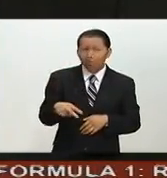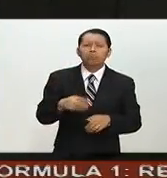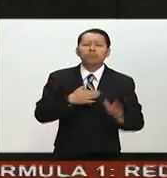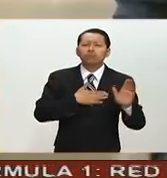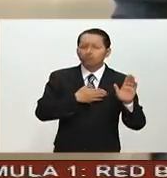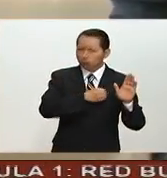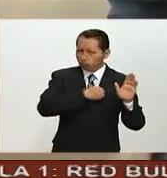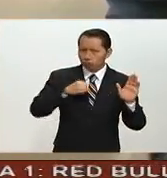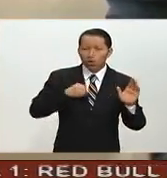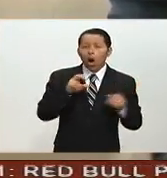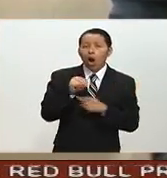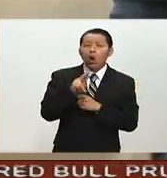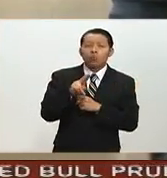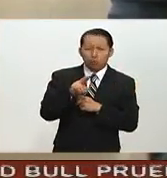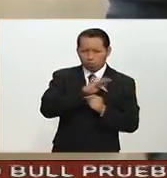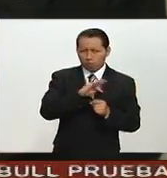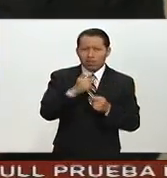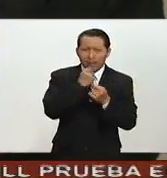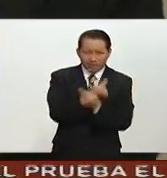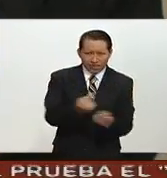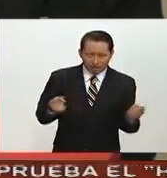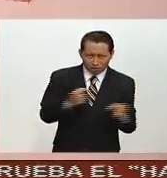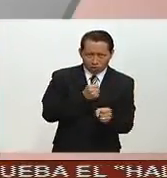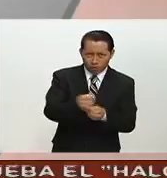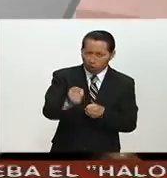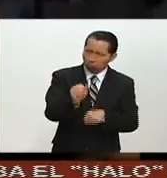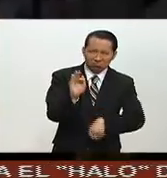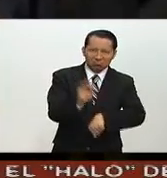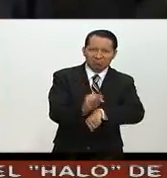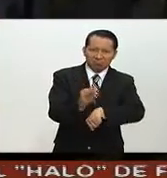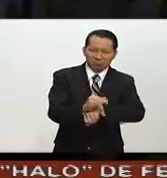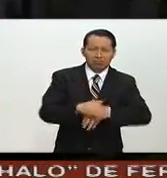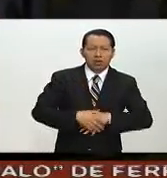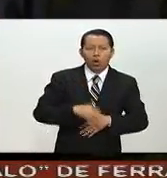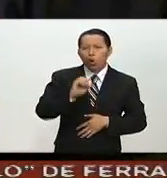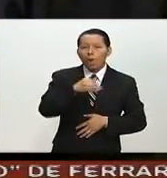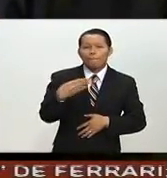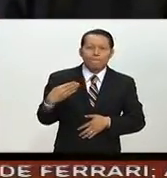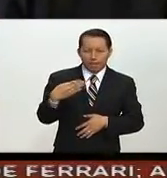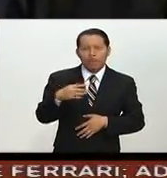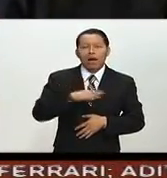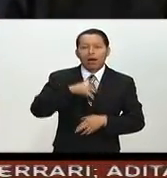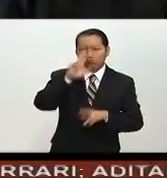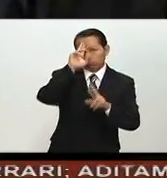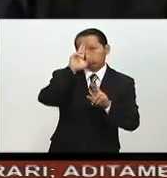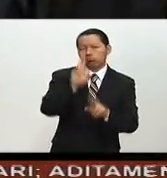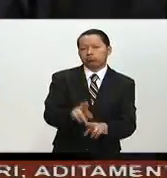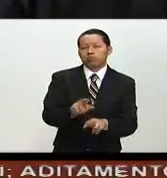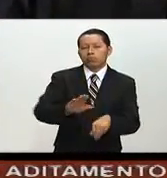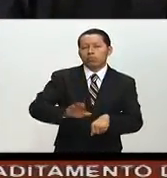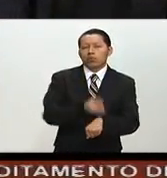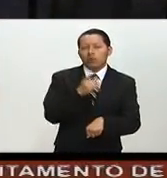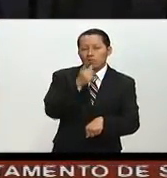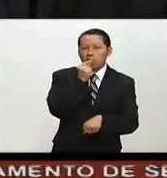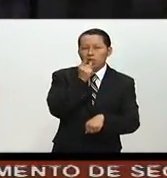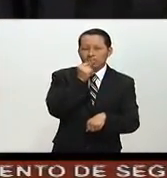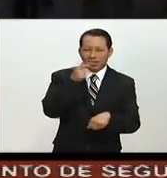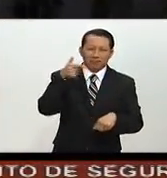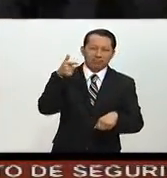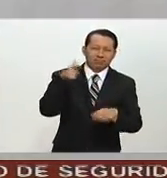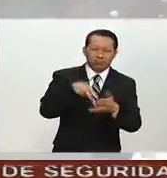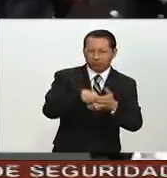la ONU a proteger a los niños de la violencia. Barack Obama rinde tributo a los policías asesinados en